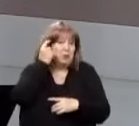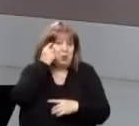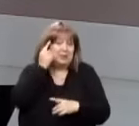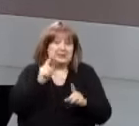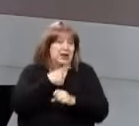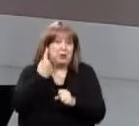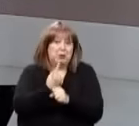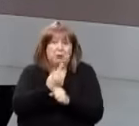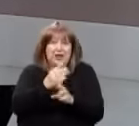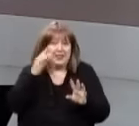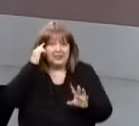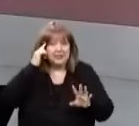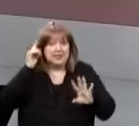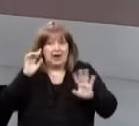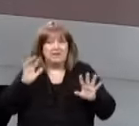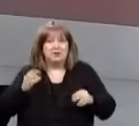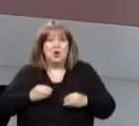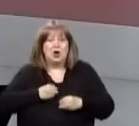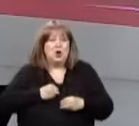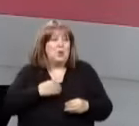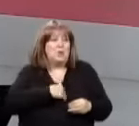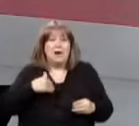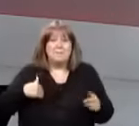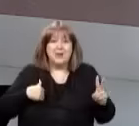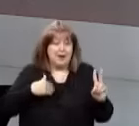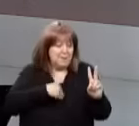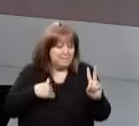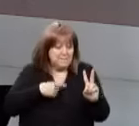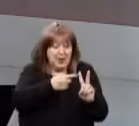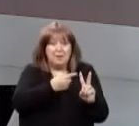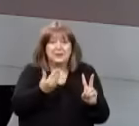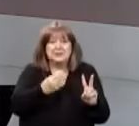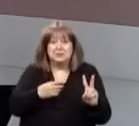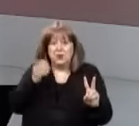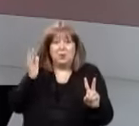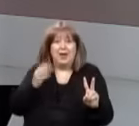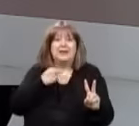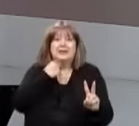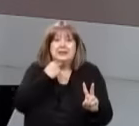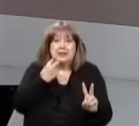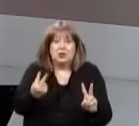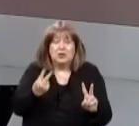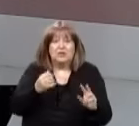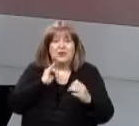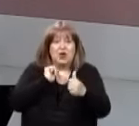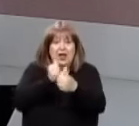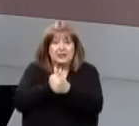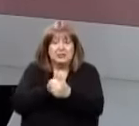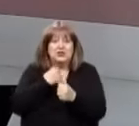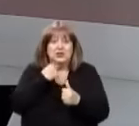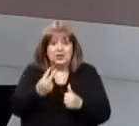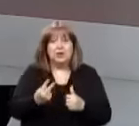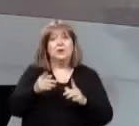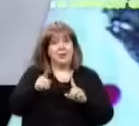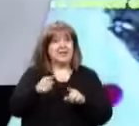no cabe en la cabeza, en la conciencia, en los sentimientos, en ningún lugar cabe lo que estas dos personas han hecho con ese pequeño. No,